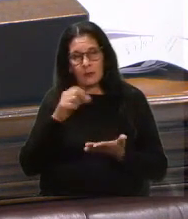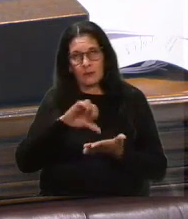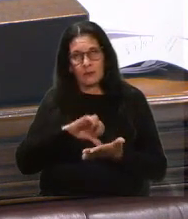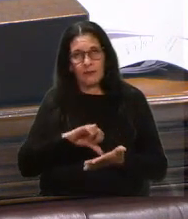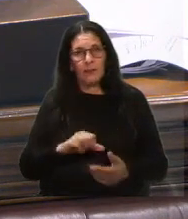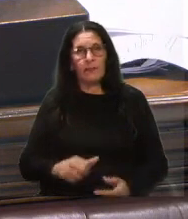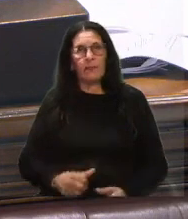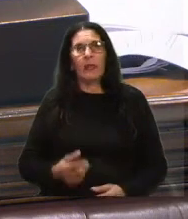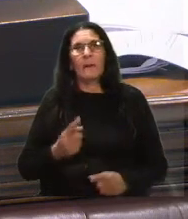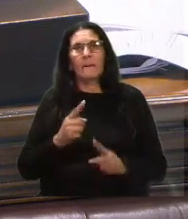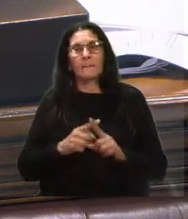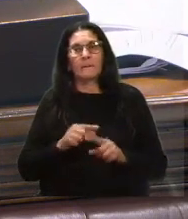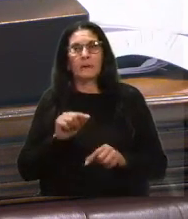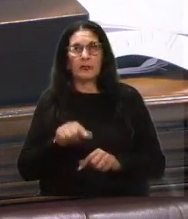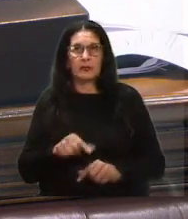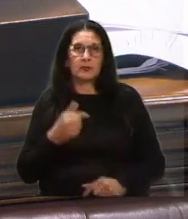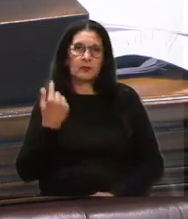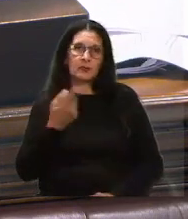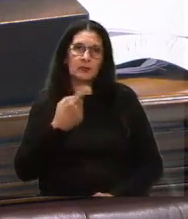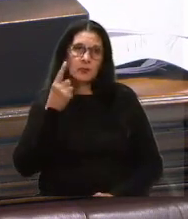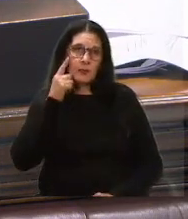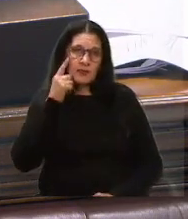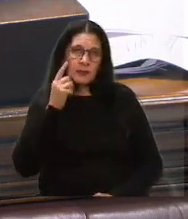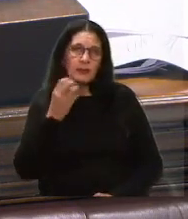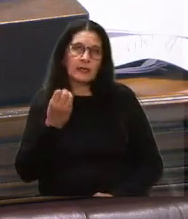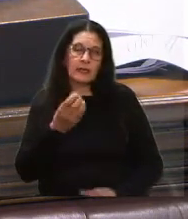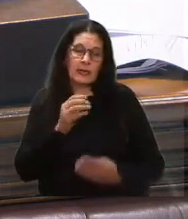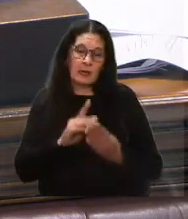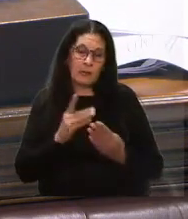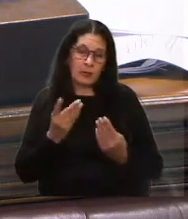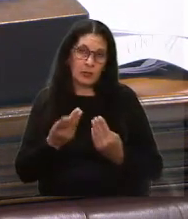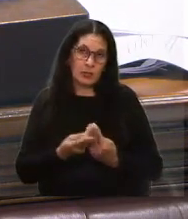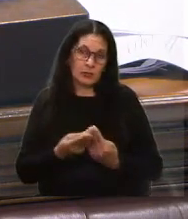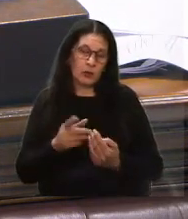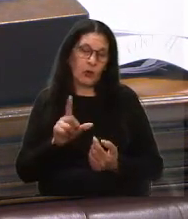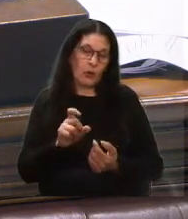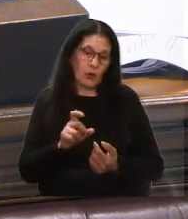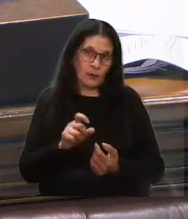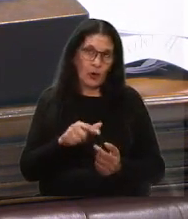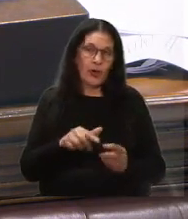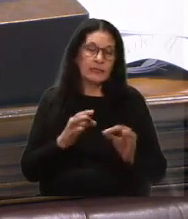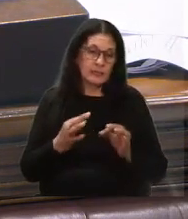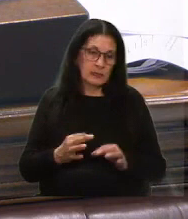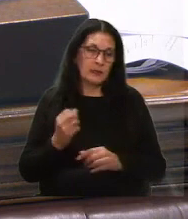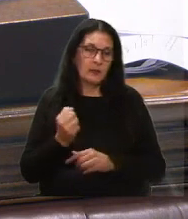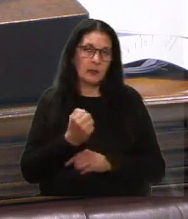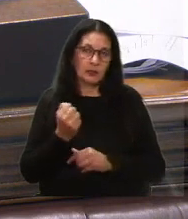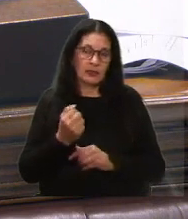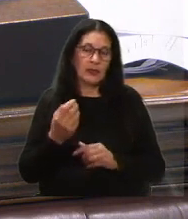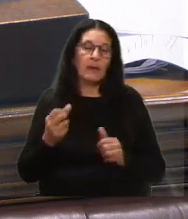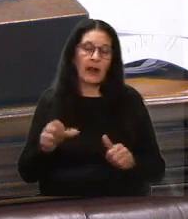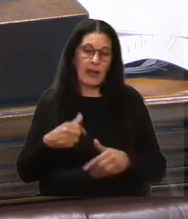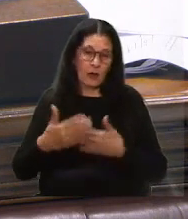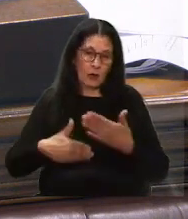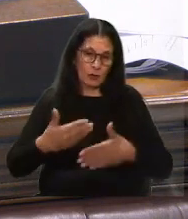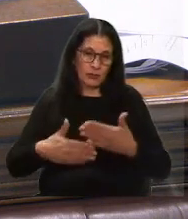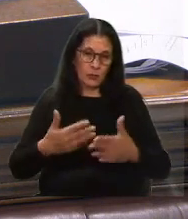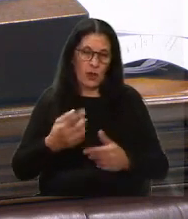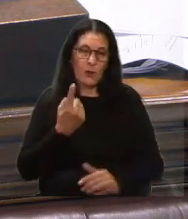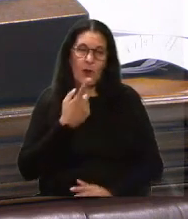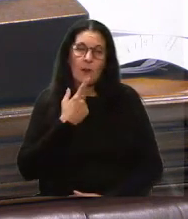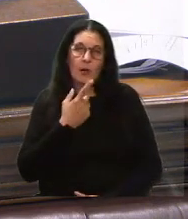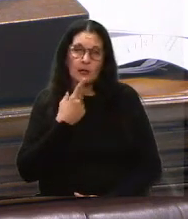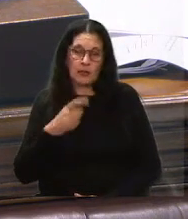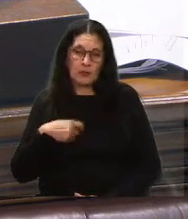eh Por tanto consideramos que si bien el proyecto obviamente resulta esencial para llevar adelante una política